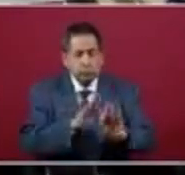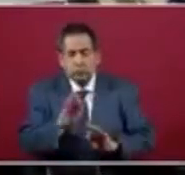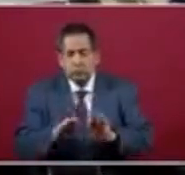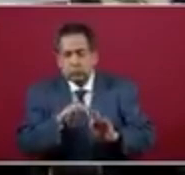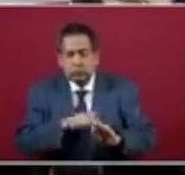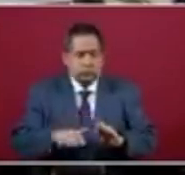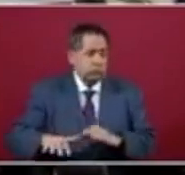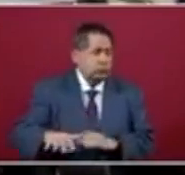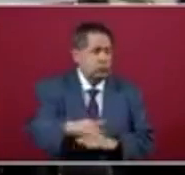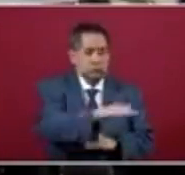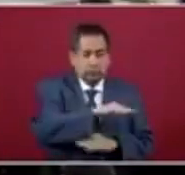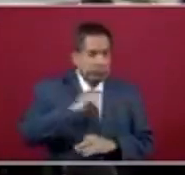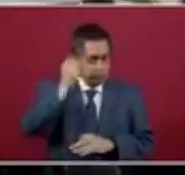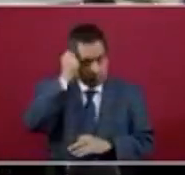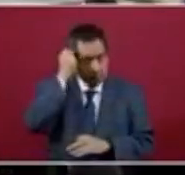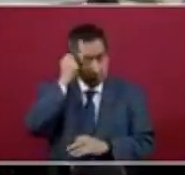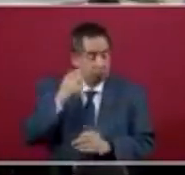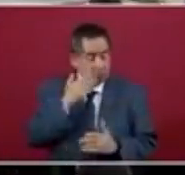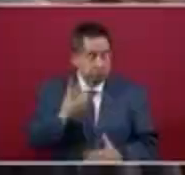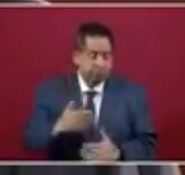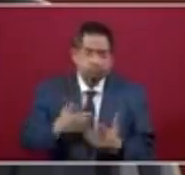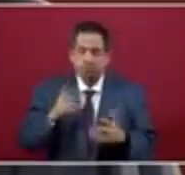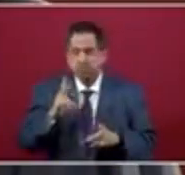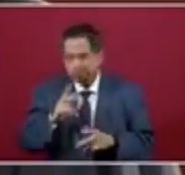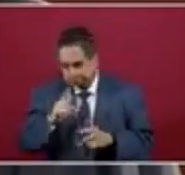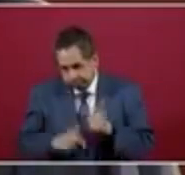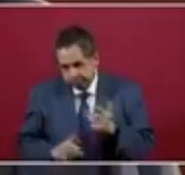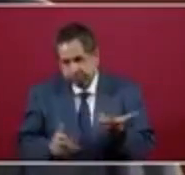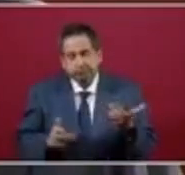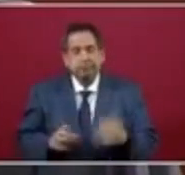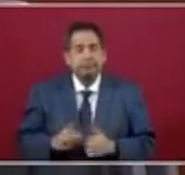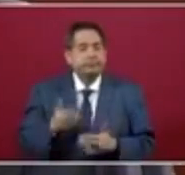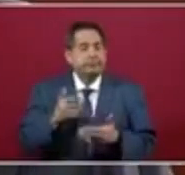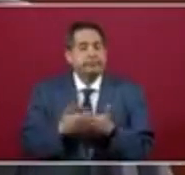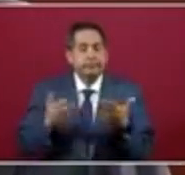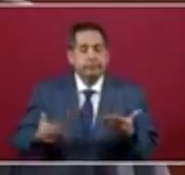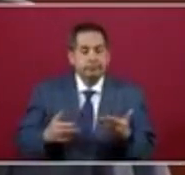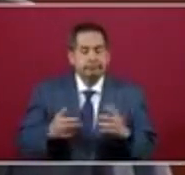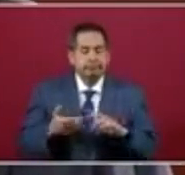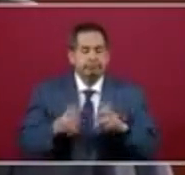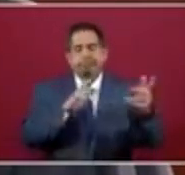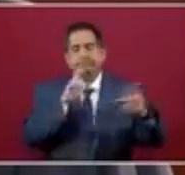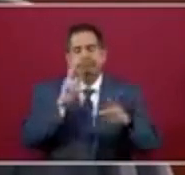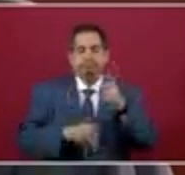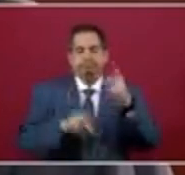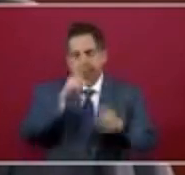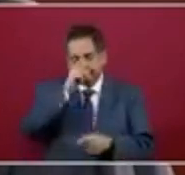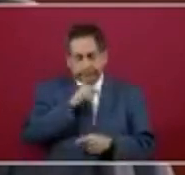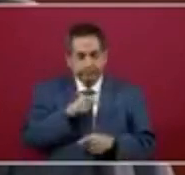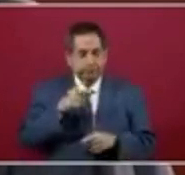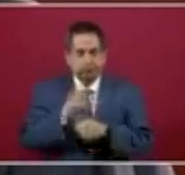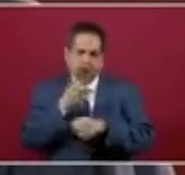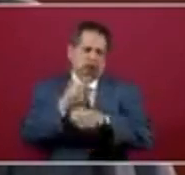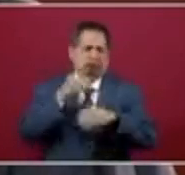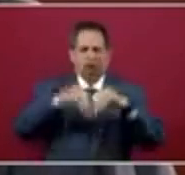del lago de Texcoco. Entonces ahora se alteró, se afectó, se impactó.